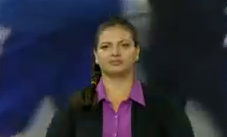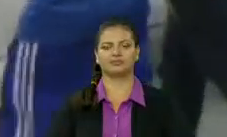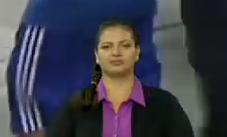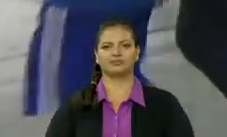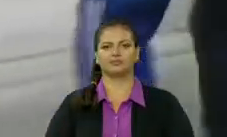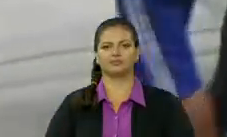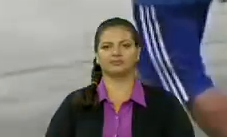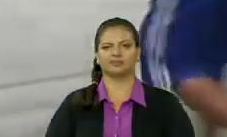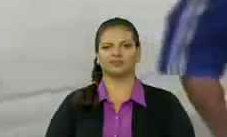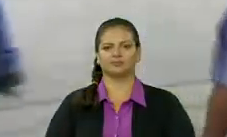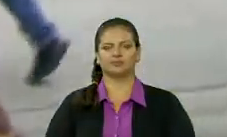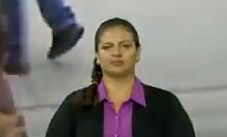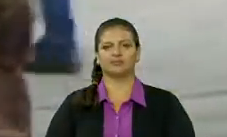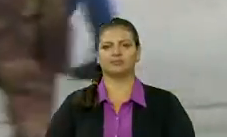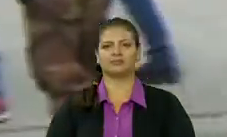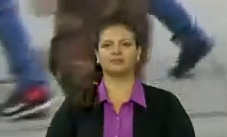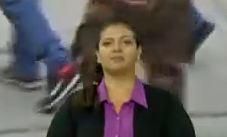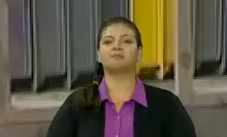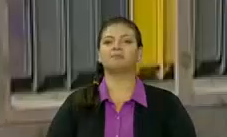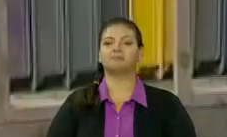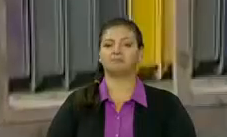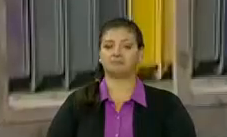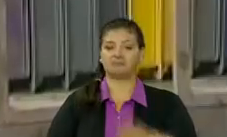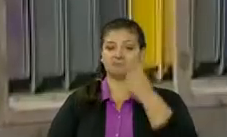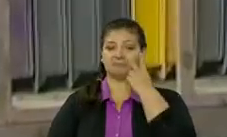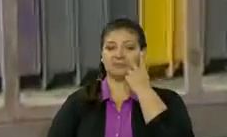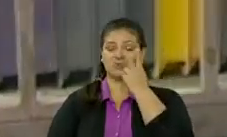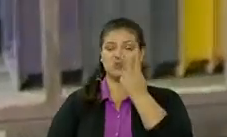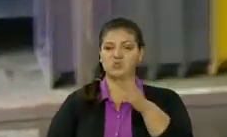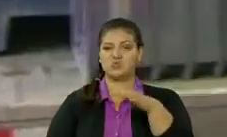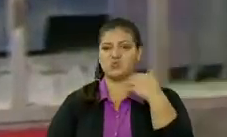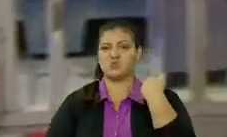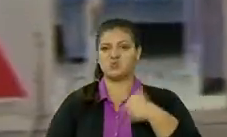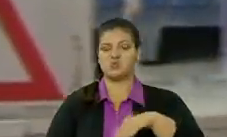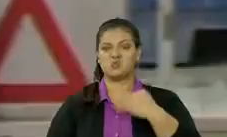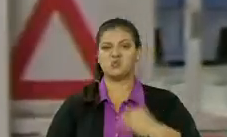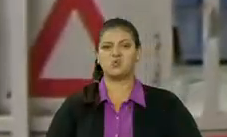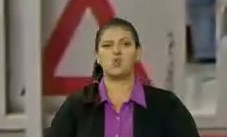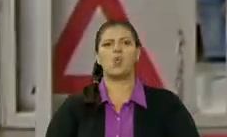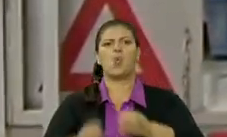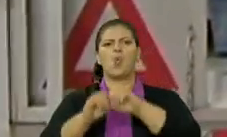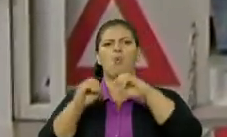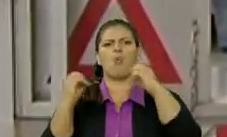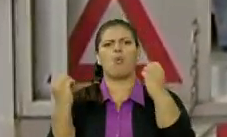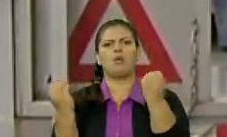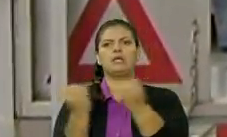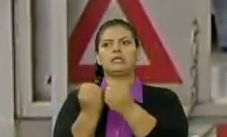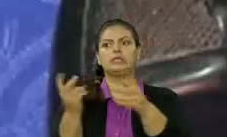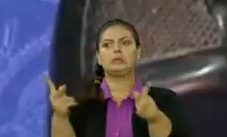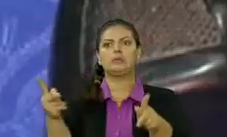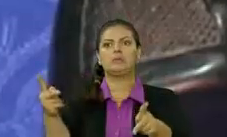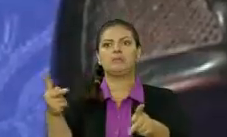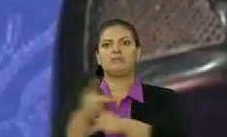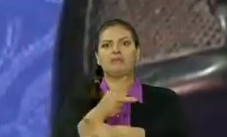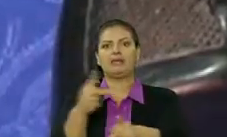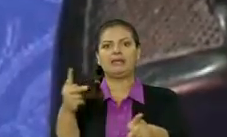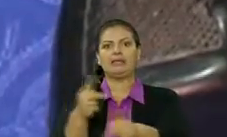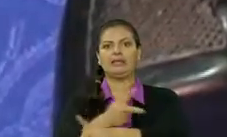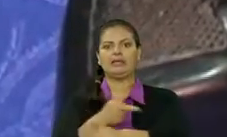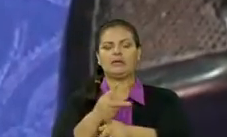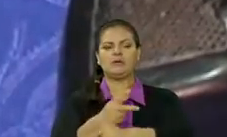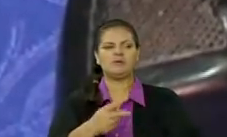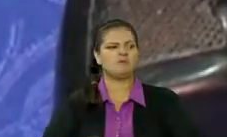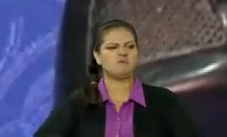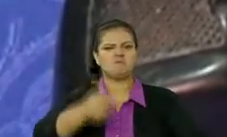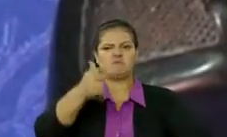Se trata de la desarticulación de una organización delictiva que operaba en el mar y también en la tierra. Es por ello